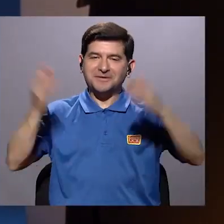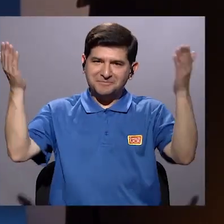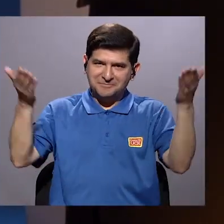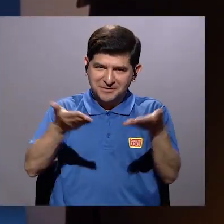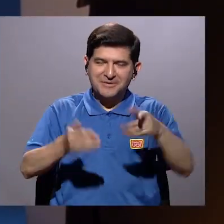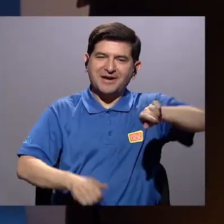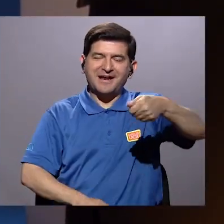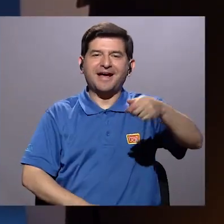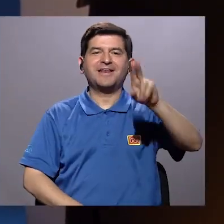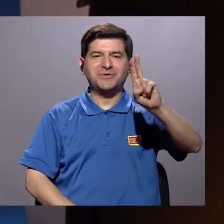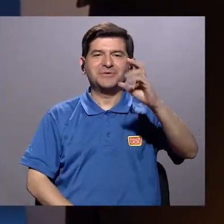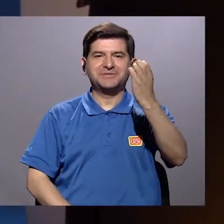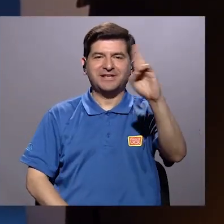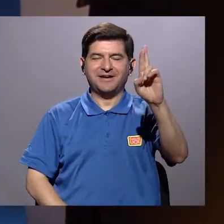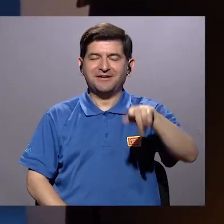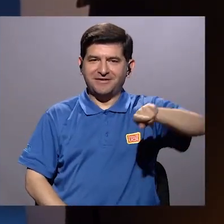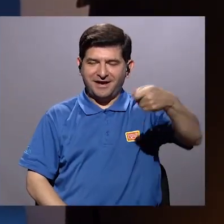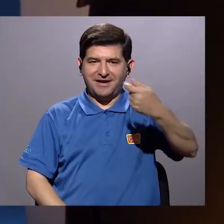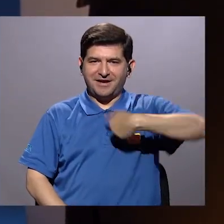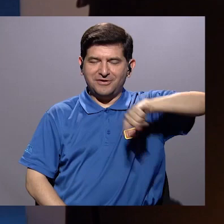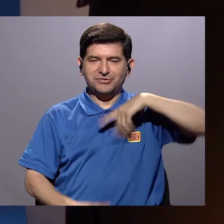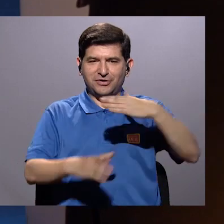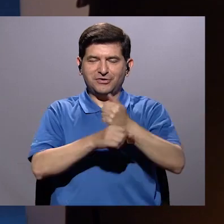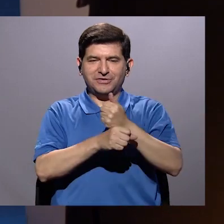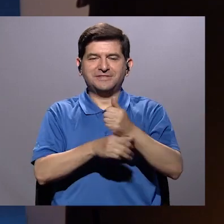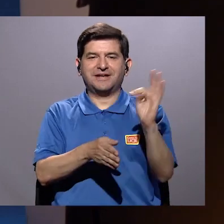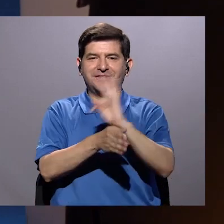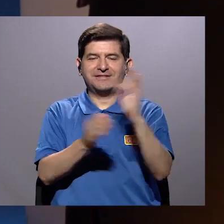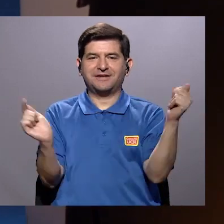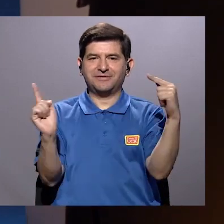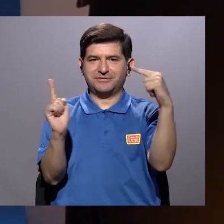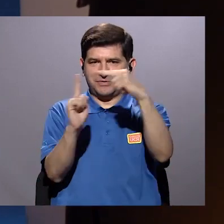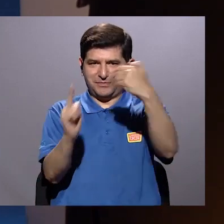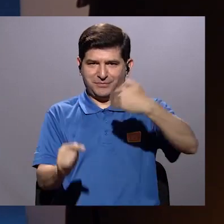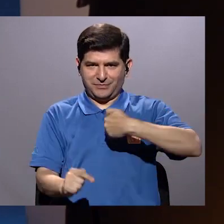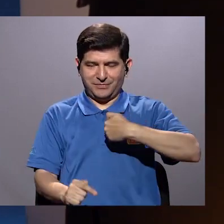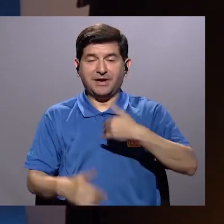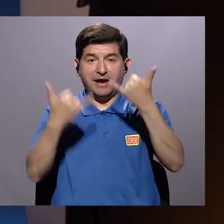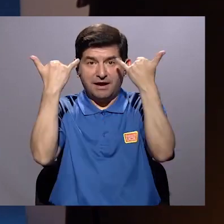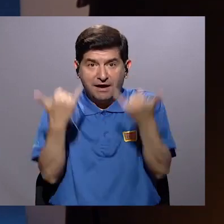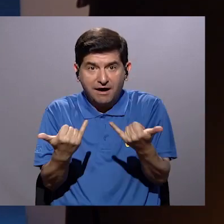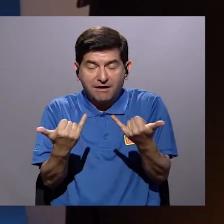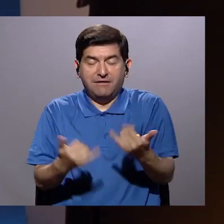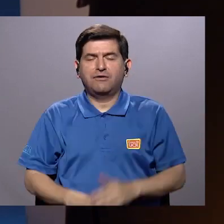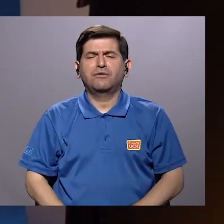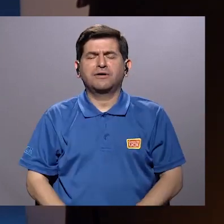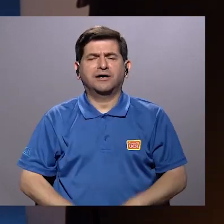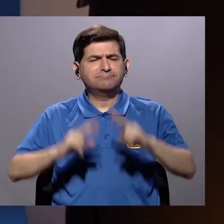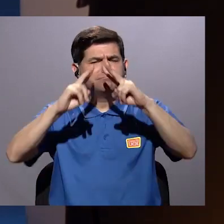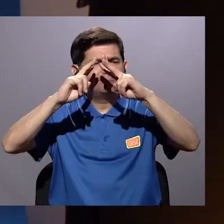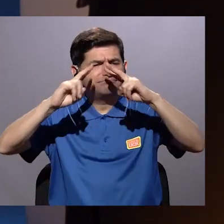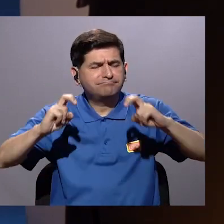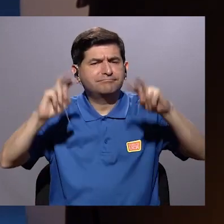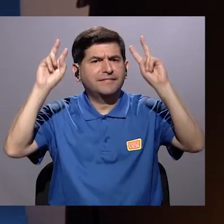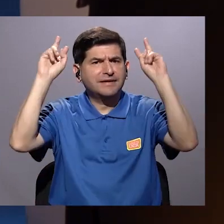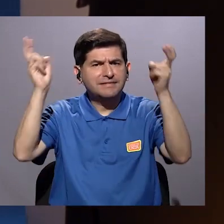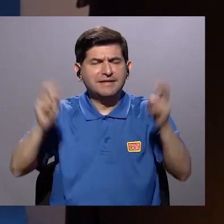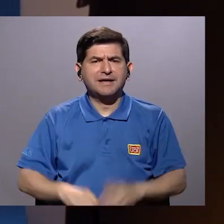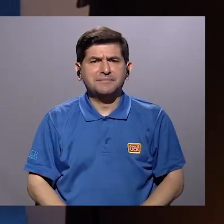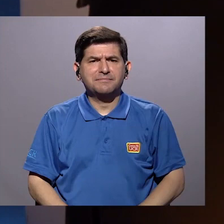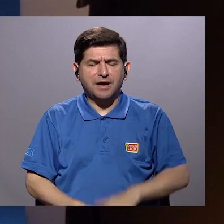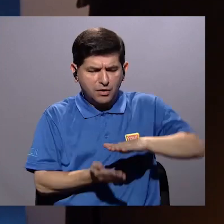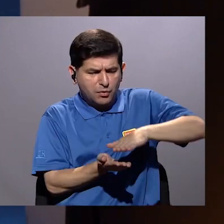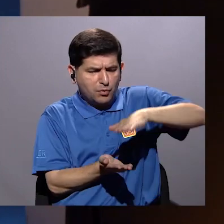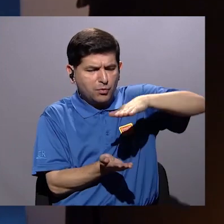Bienvenidos a su canal UCR, un canal donde hacemos televisión con sentido. En esta ocasión vamos a tratar el tema del